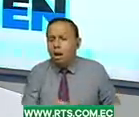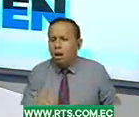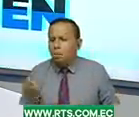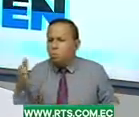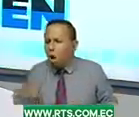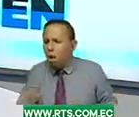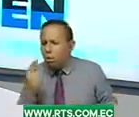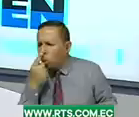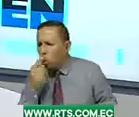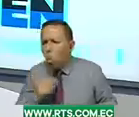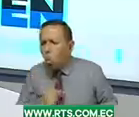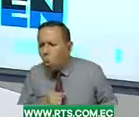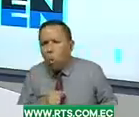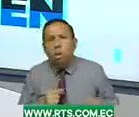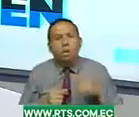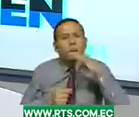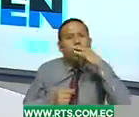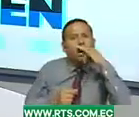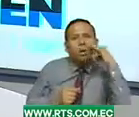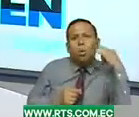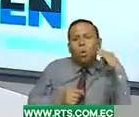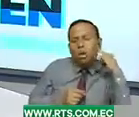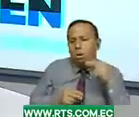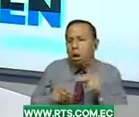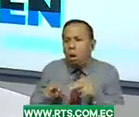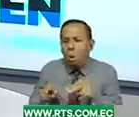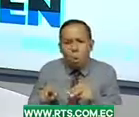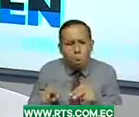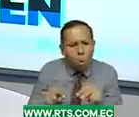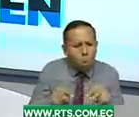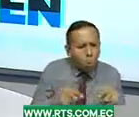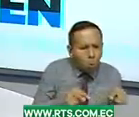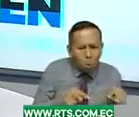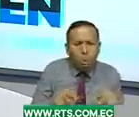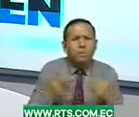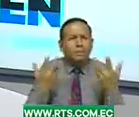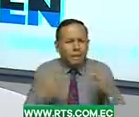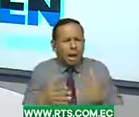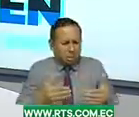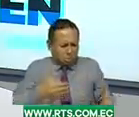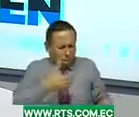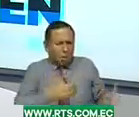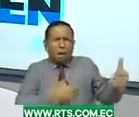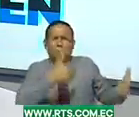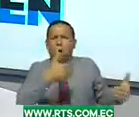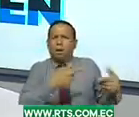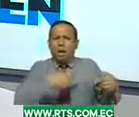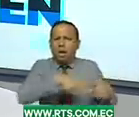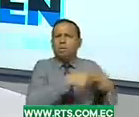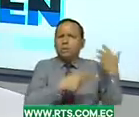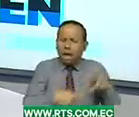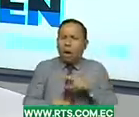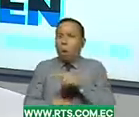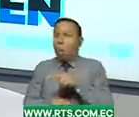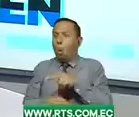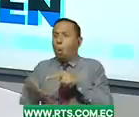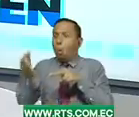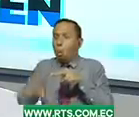las calzadas. A su corta edad, algunos infantes ya han sido testigos de varios